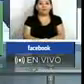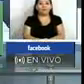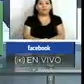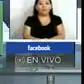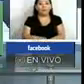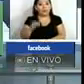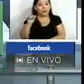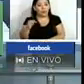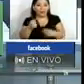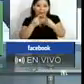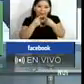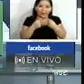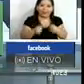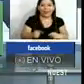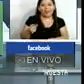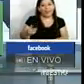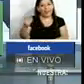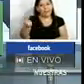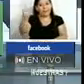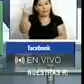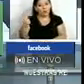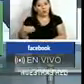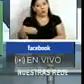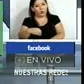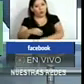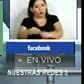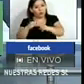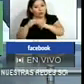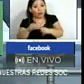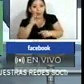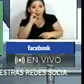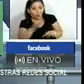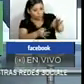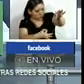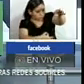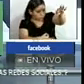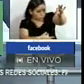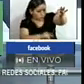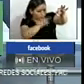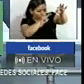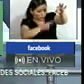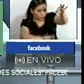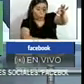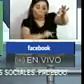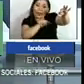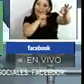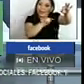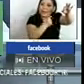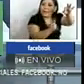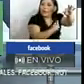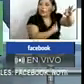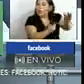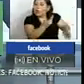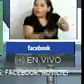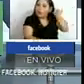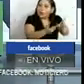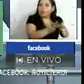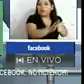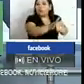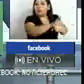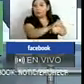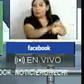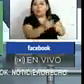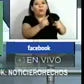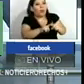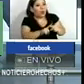En declaraciones que les presentábamos de un infectólogo, él hablaba de un subregistro. Todas aquellas personas que podrían estar enfermas de COVID-19, pero